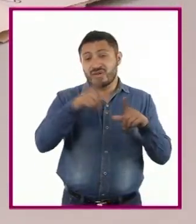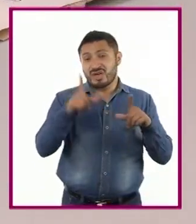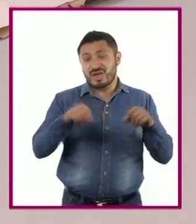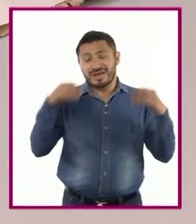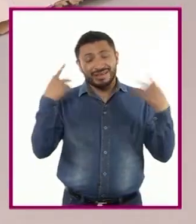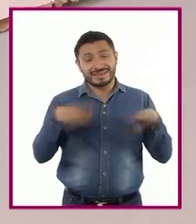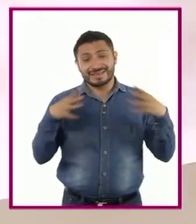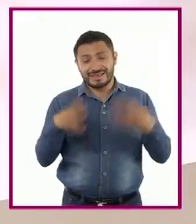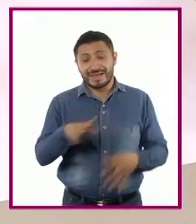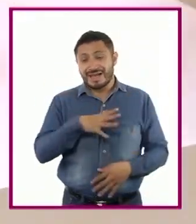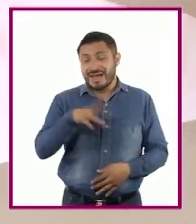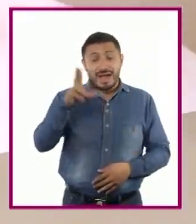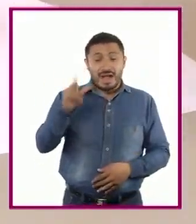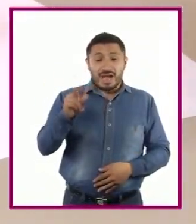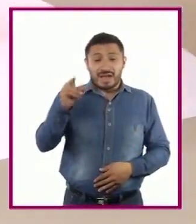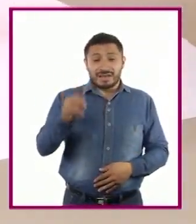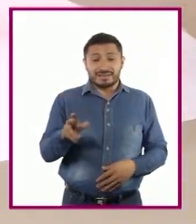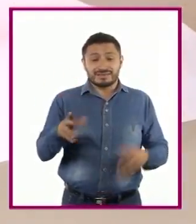Ay, es no.